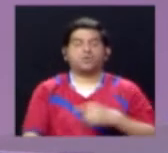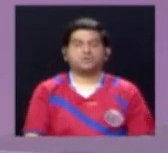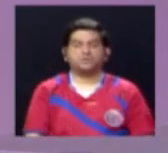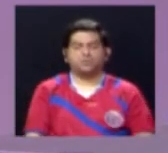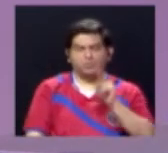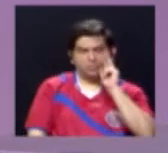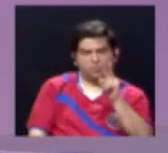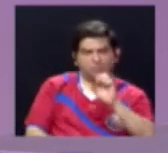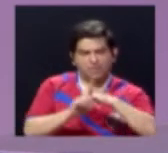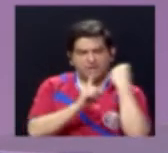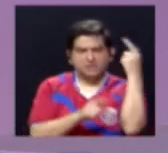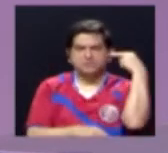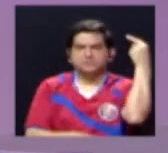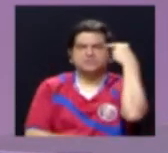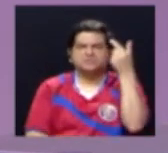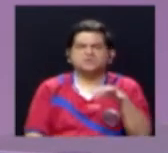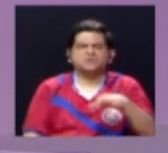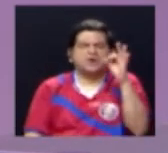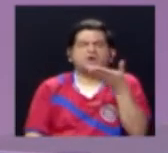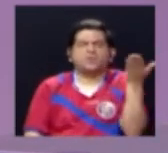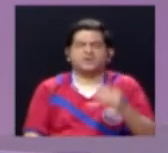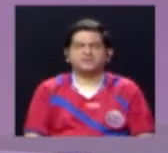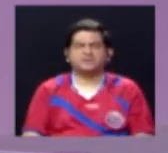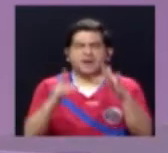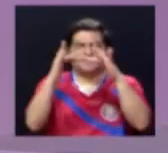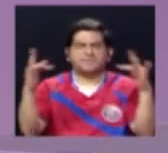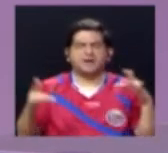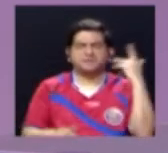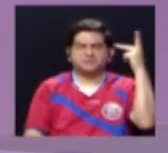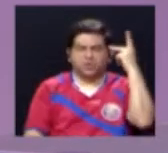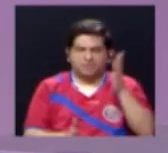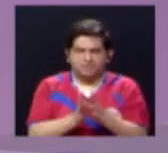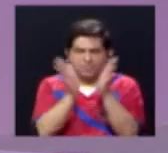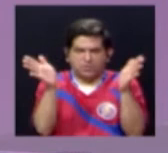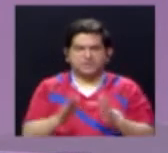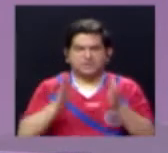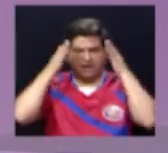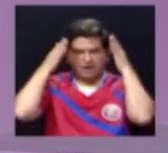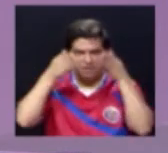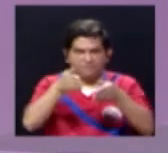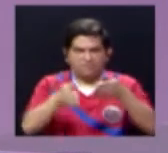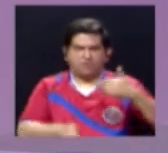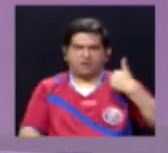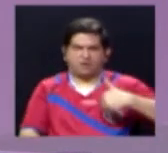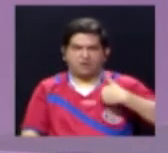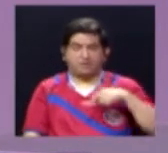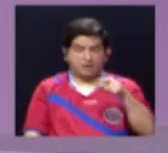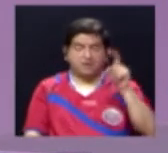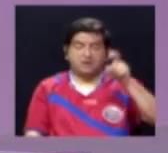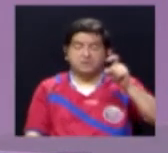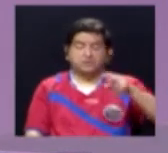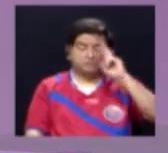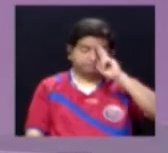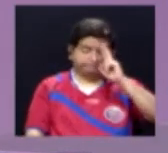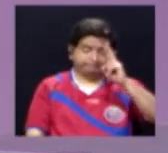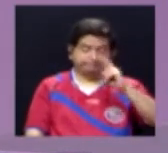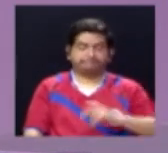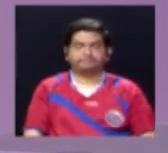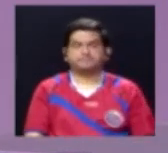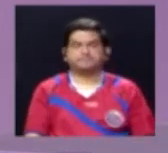mirada al estado lo que encuentres un vacío en la política pública dirigida hacia los hombres y eso tenemos que reconocerlo